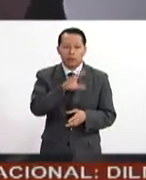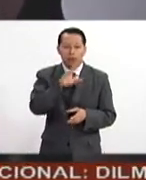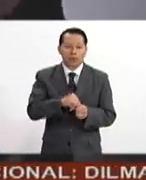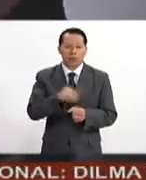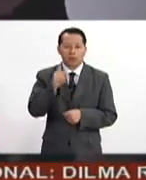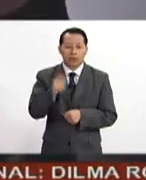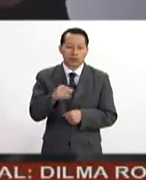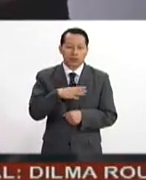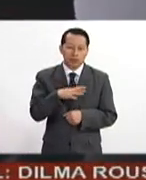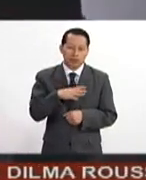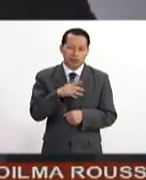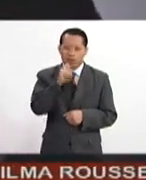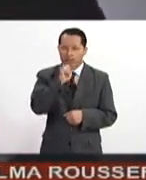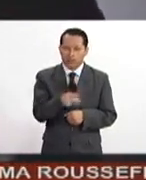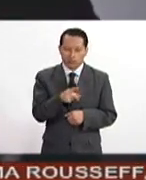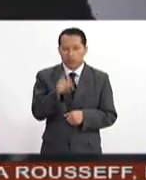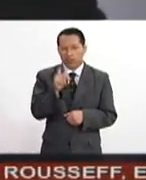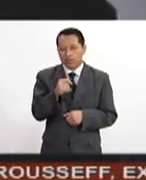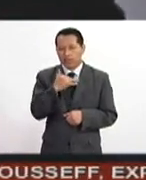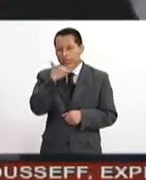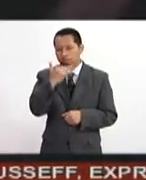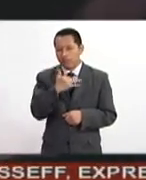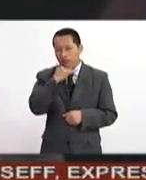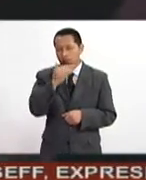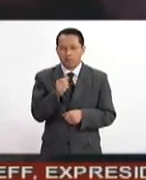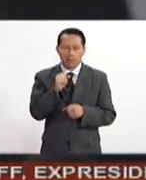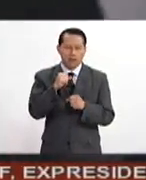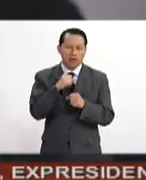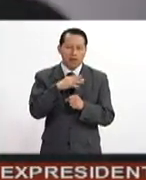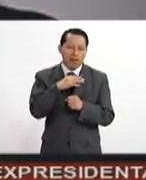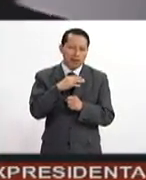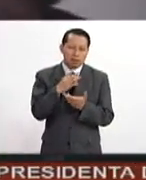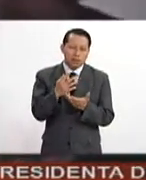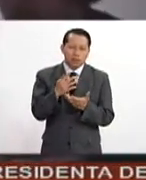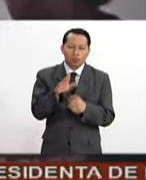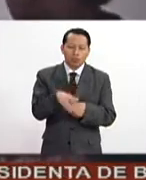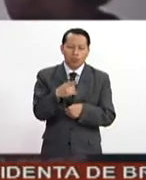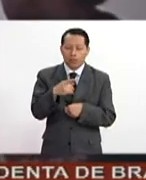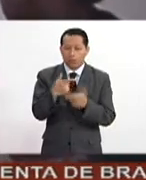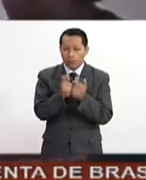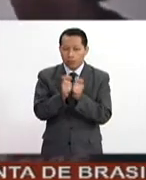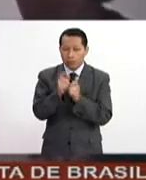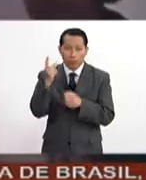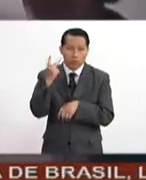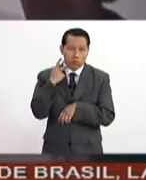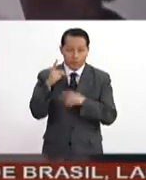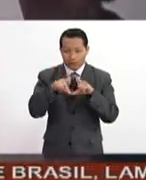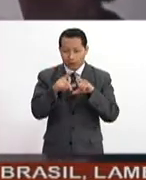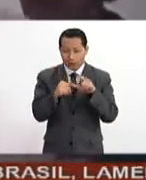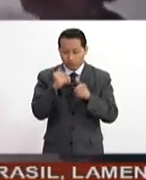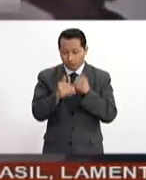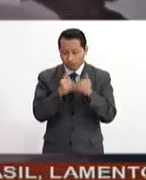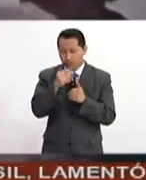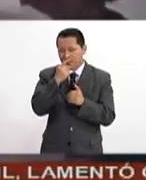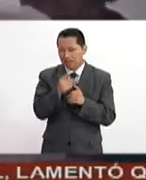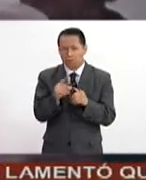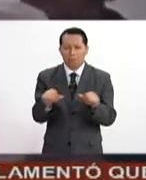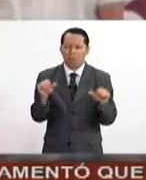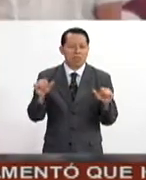de un 4, de una trampa para detener el avance que ha tenido su partido político a nivel nacional. Aseguró que saldrá